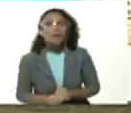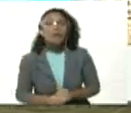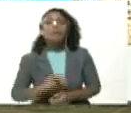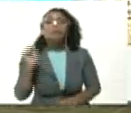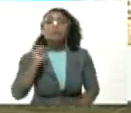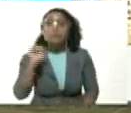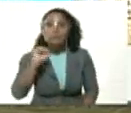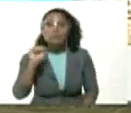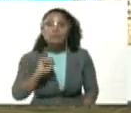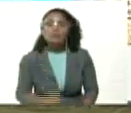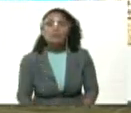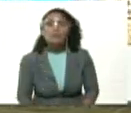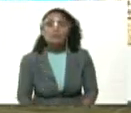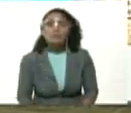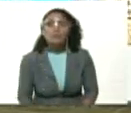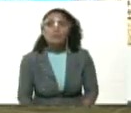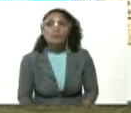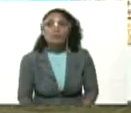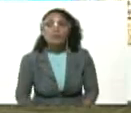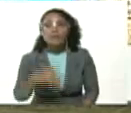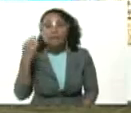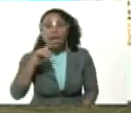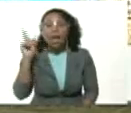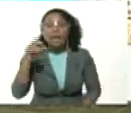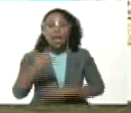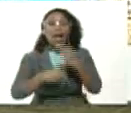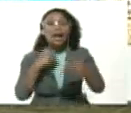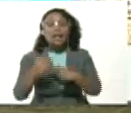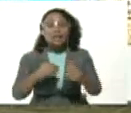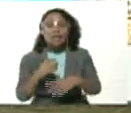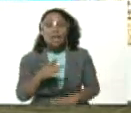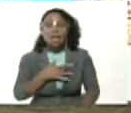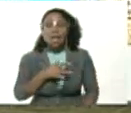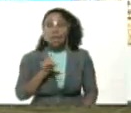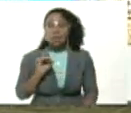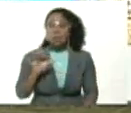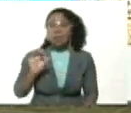ciertas. Hay que combatir la indolencia,